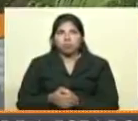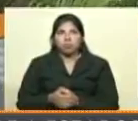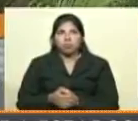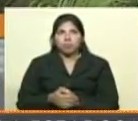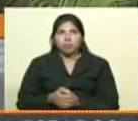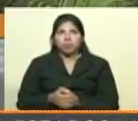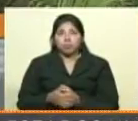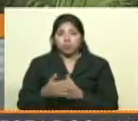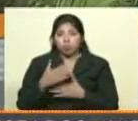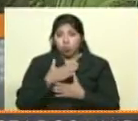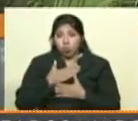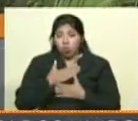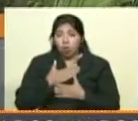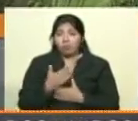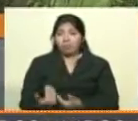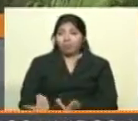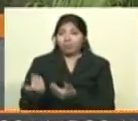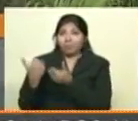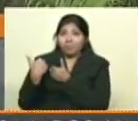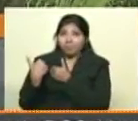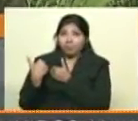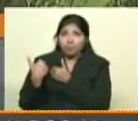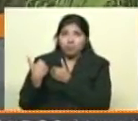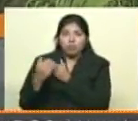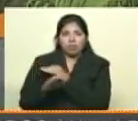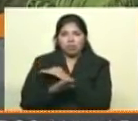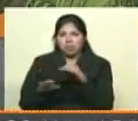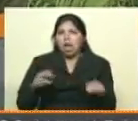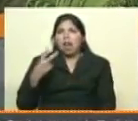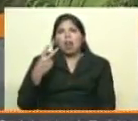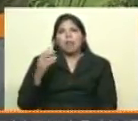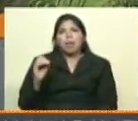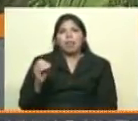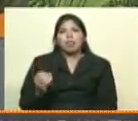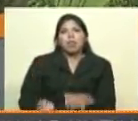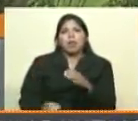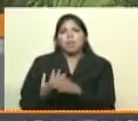20.835.45. ¿Ah? Y yo me encargo de cumplir con la patria el 20 de mayo,